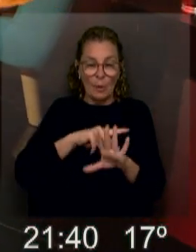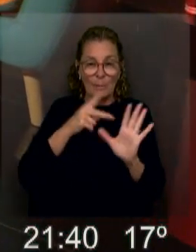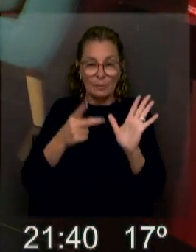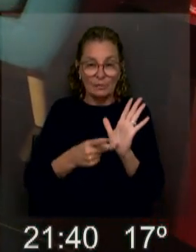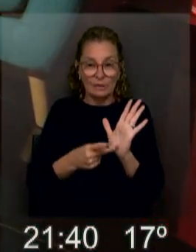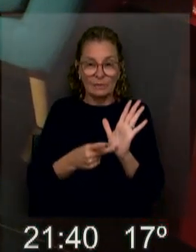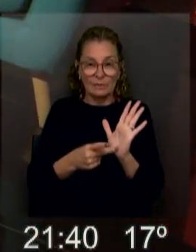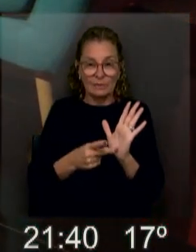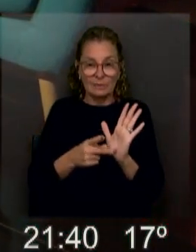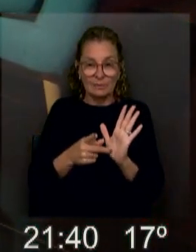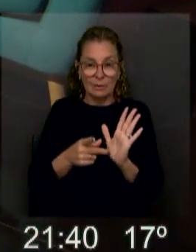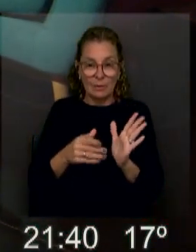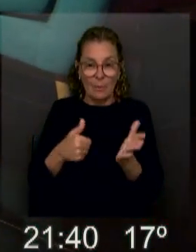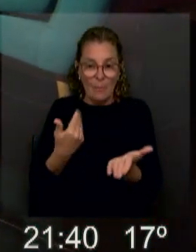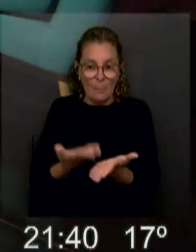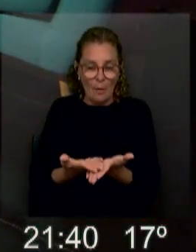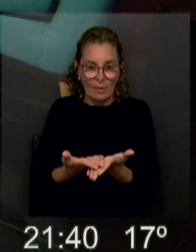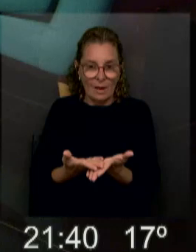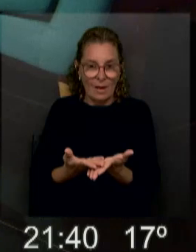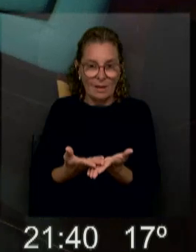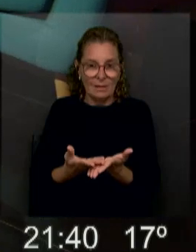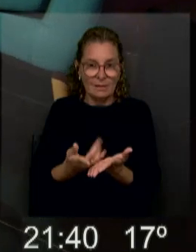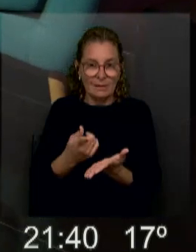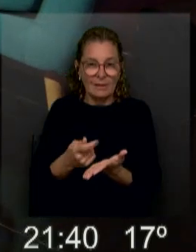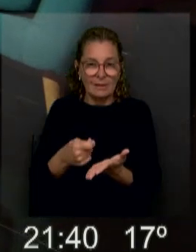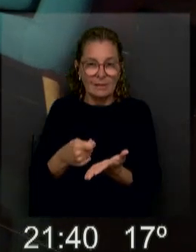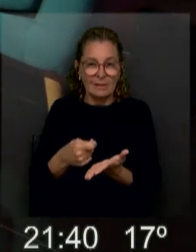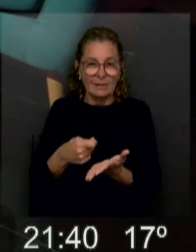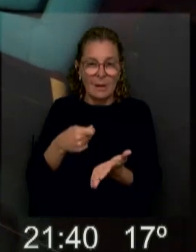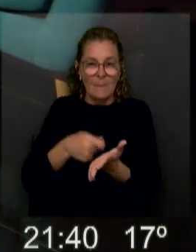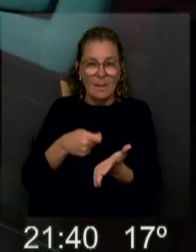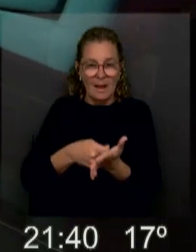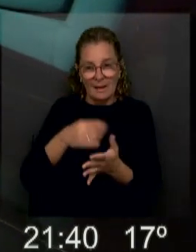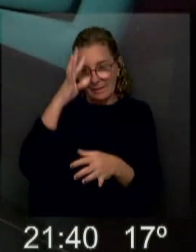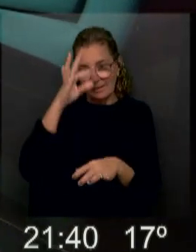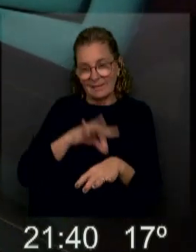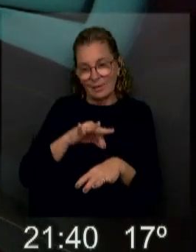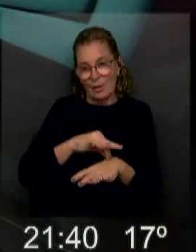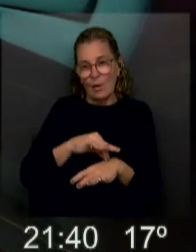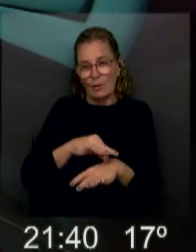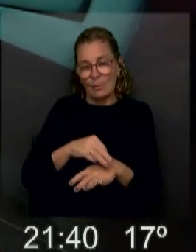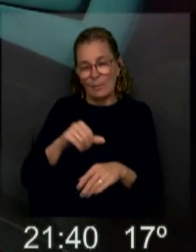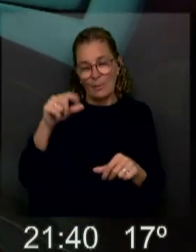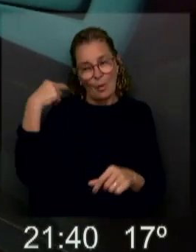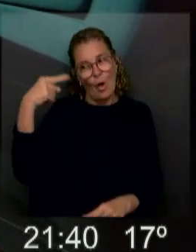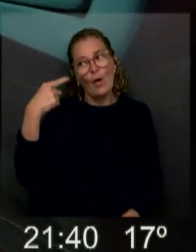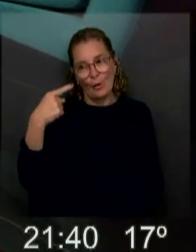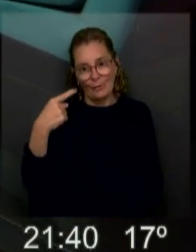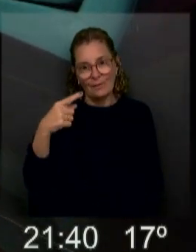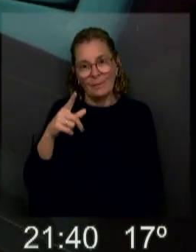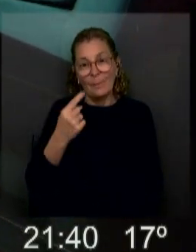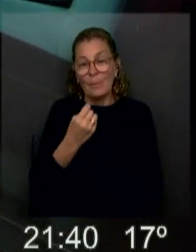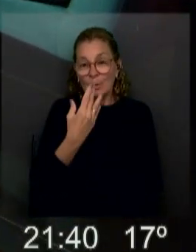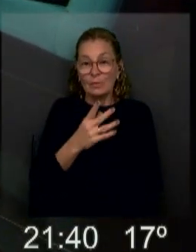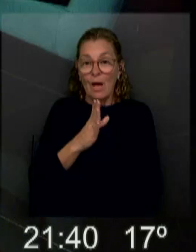no que no nos imponga un sonido, sino y ahí que le tendríamos que pagar un par de horas de terapia porque lo dejamos loco. Loco, por eso hablaba primero